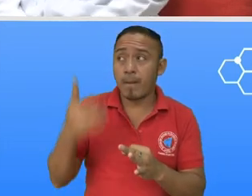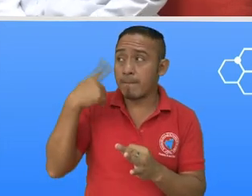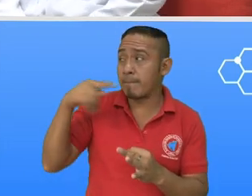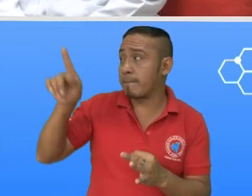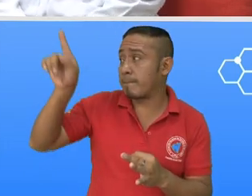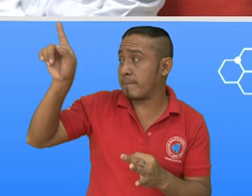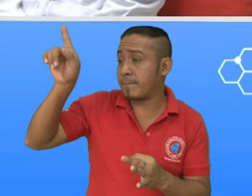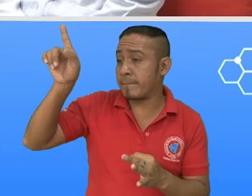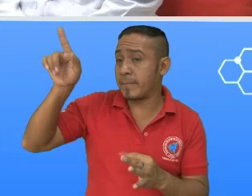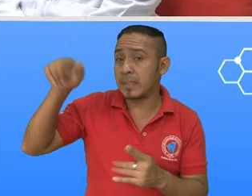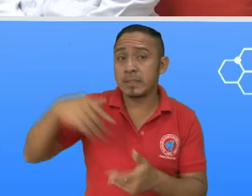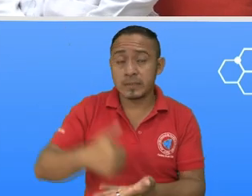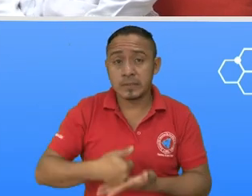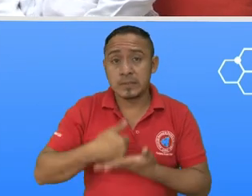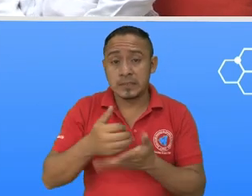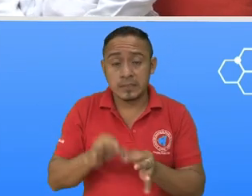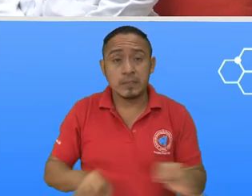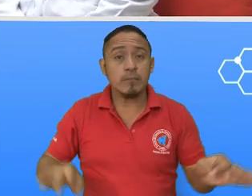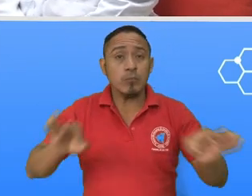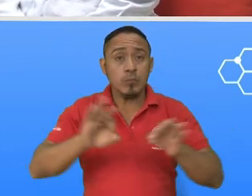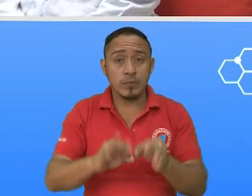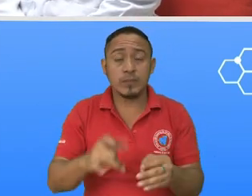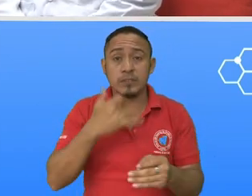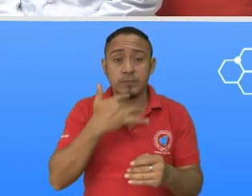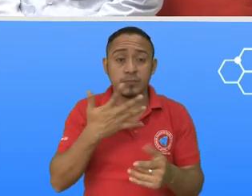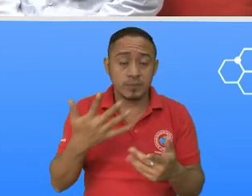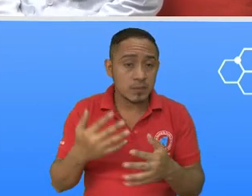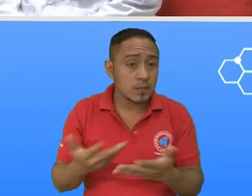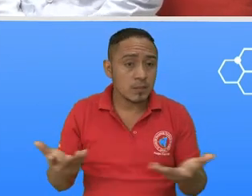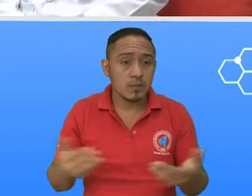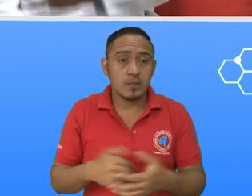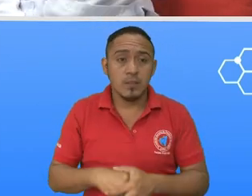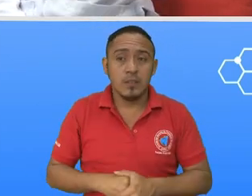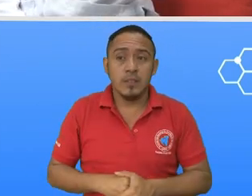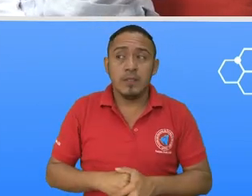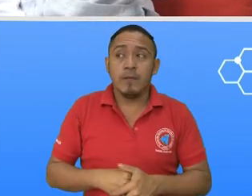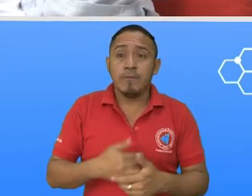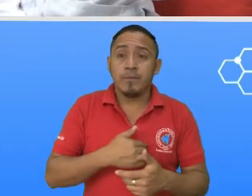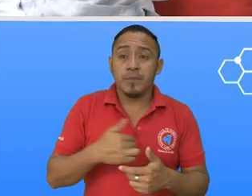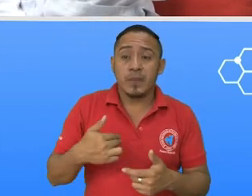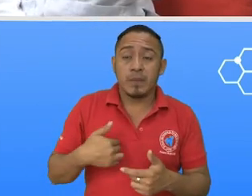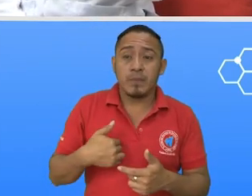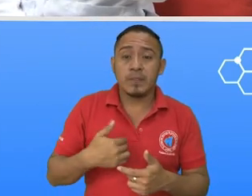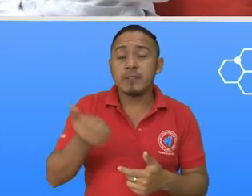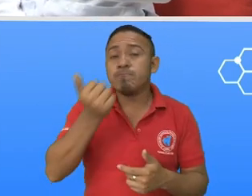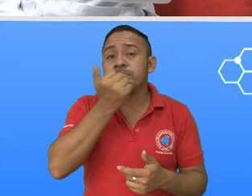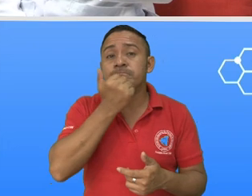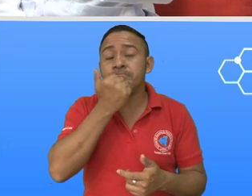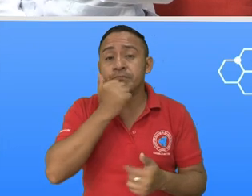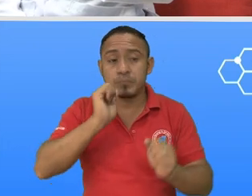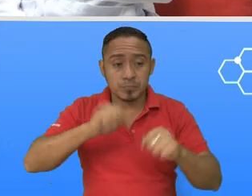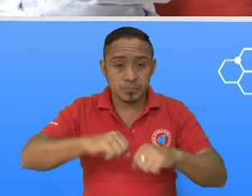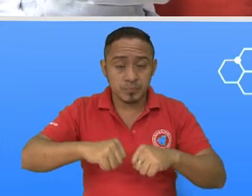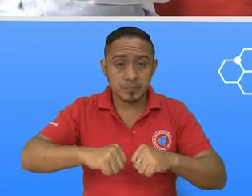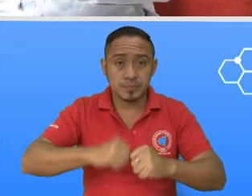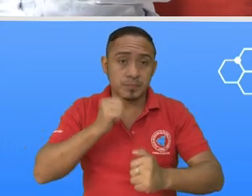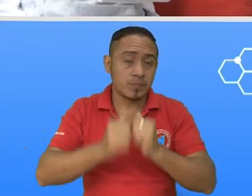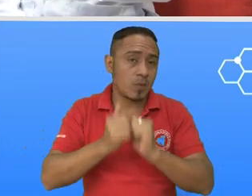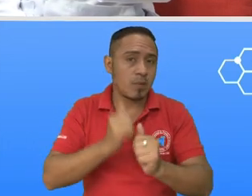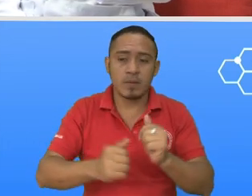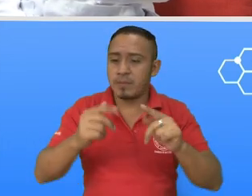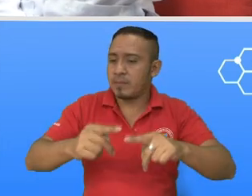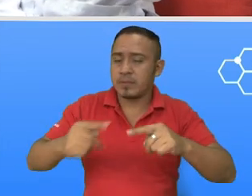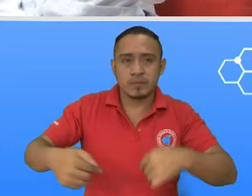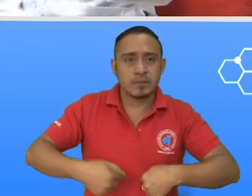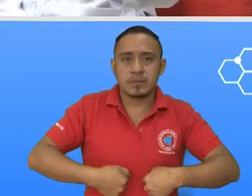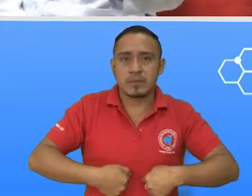miren. Exactamente. Es importante eso saberlo porque... Es importante saberlo, porque si lo hacemos de una manera inadecuada podemos causar daño a la